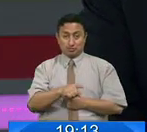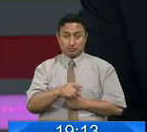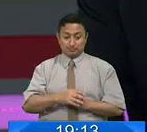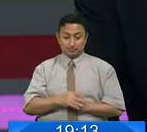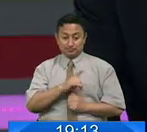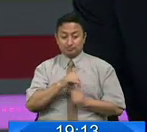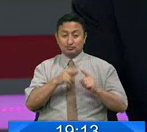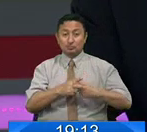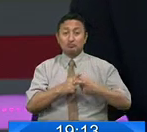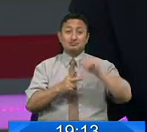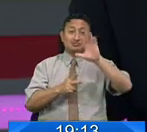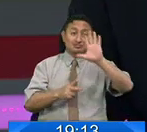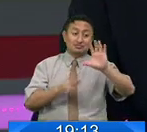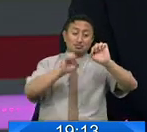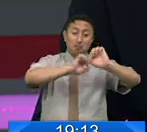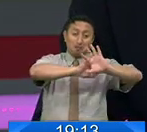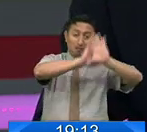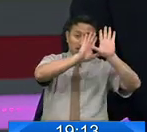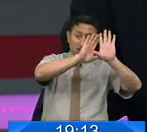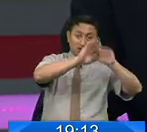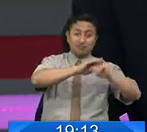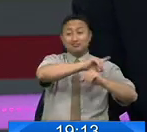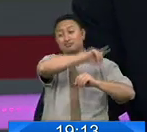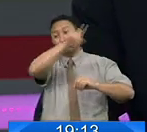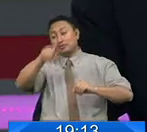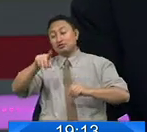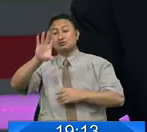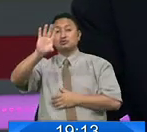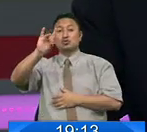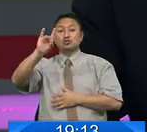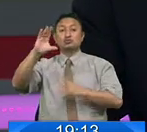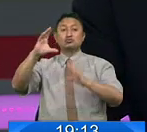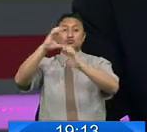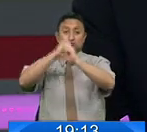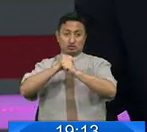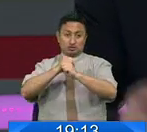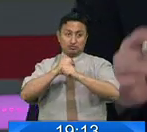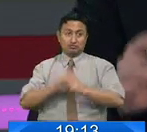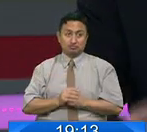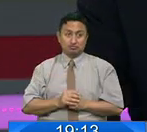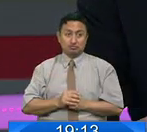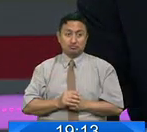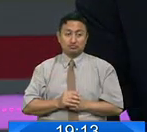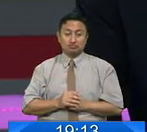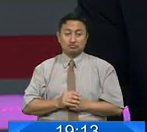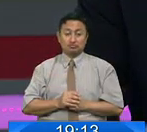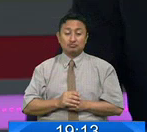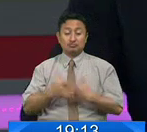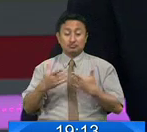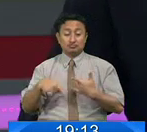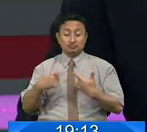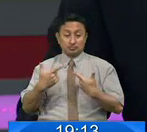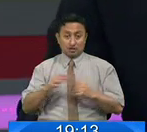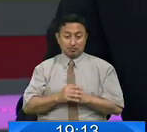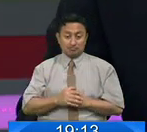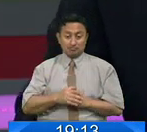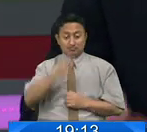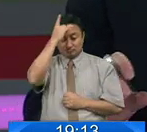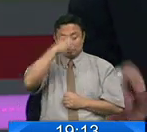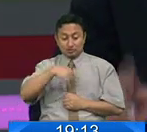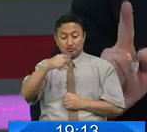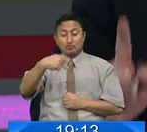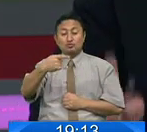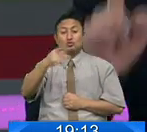será desde las cinco de la mañana amigos hasta las ocho de la noche hasta las 20 horas esta medida regirá a partir